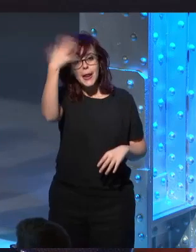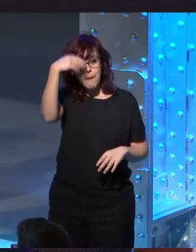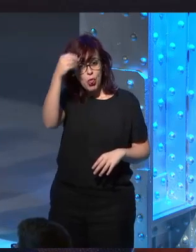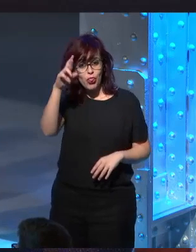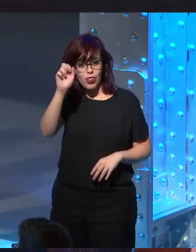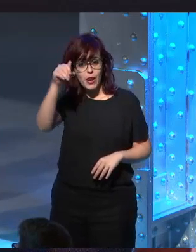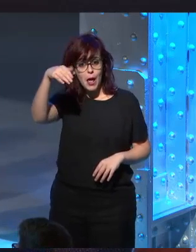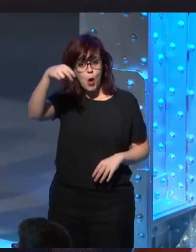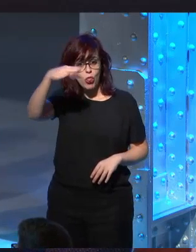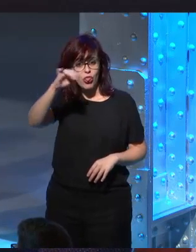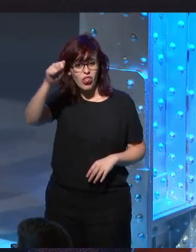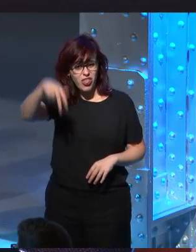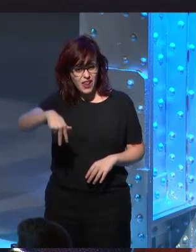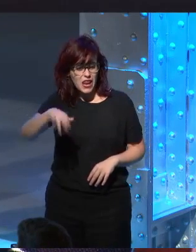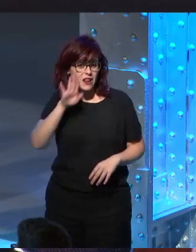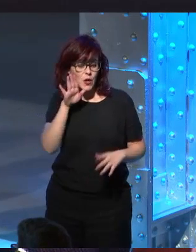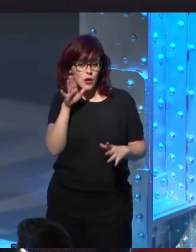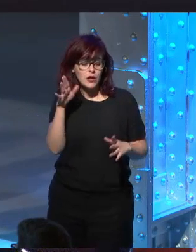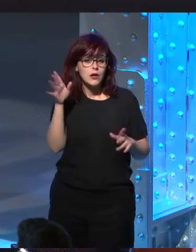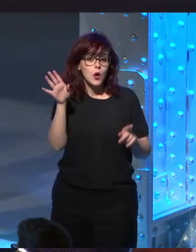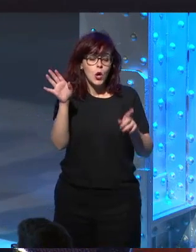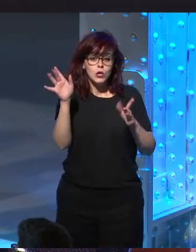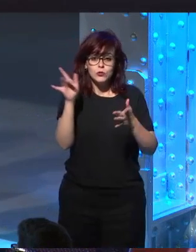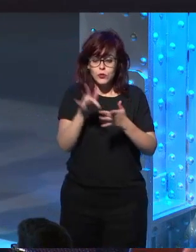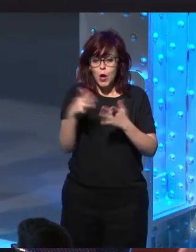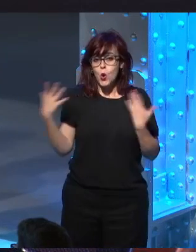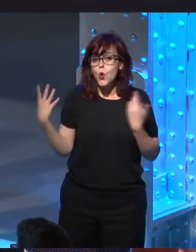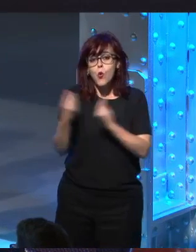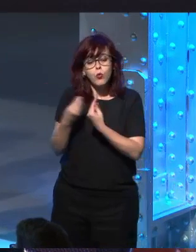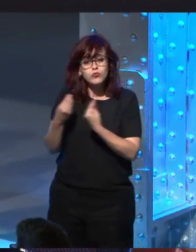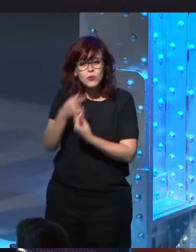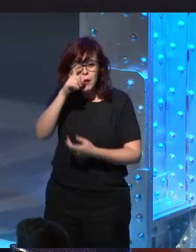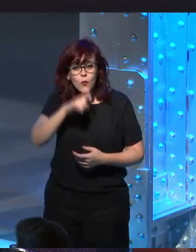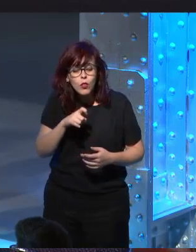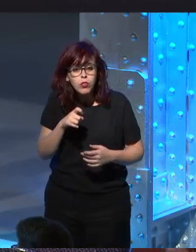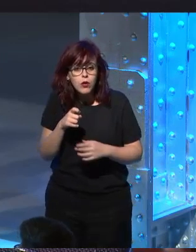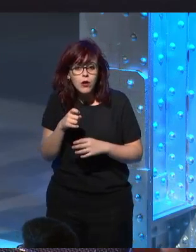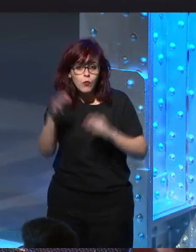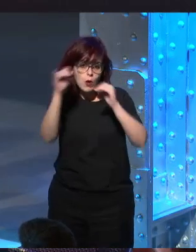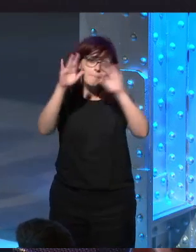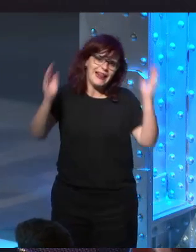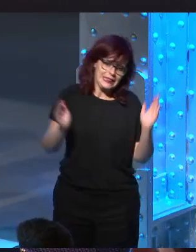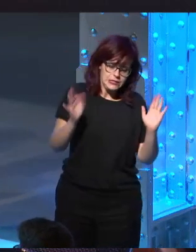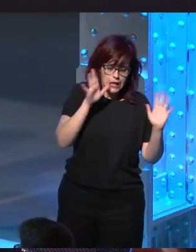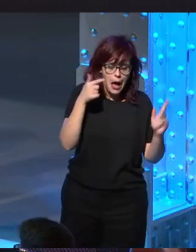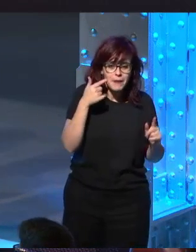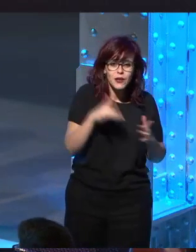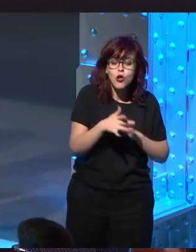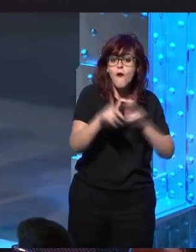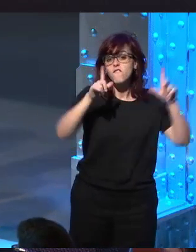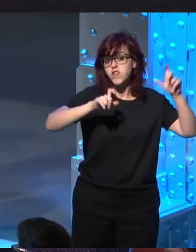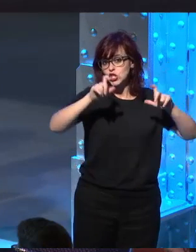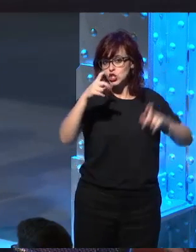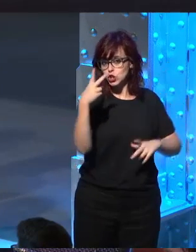Luego, otro día que un día que necesite dinero, esto lo pongo entre paréntesis, tengo 2 fotos para